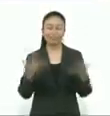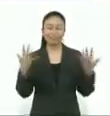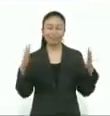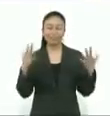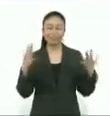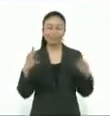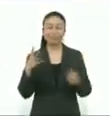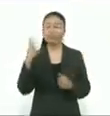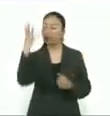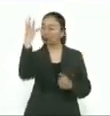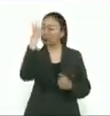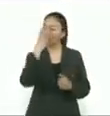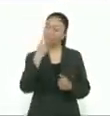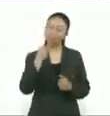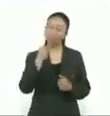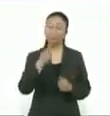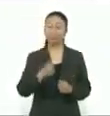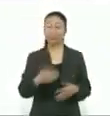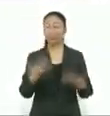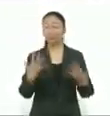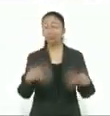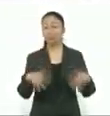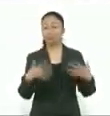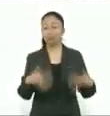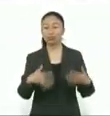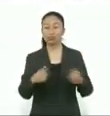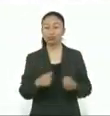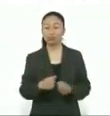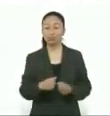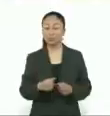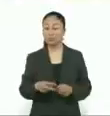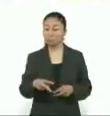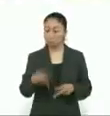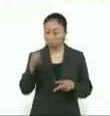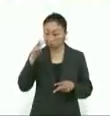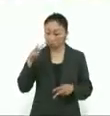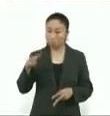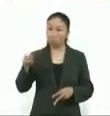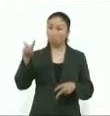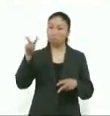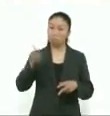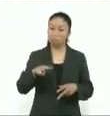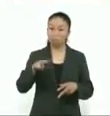¡Qué belleza, diputada! Vean, nada más.